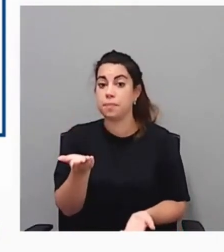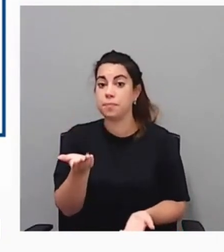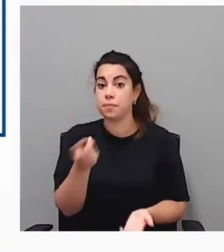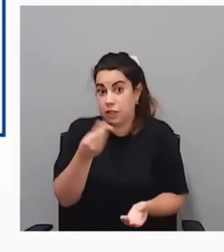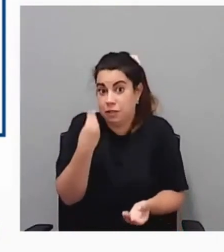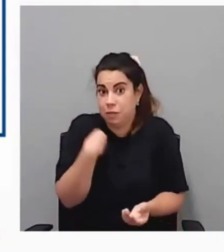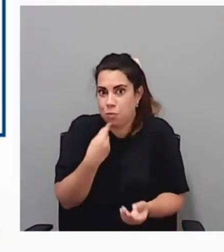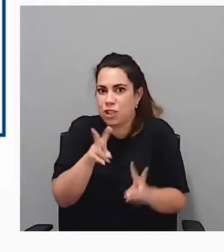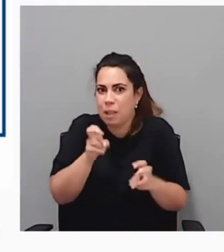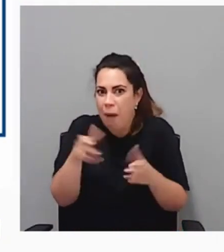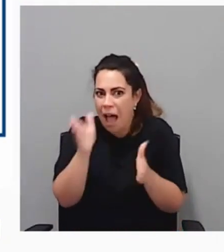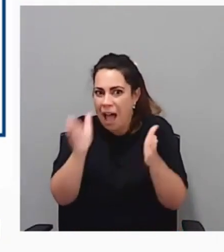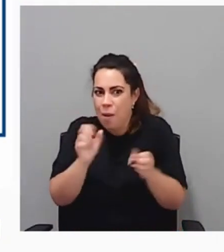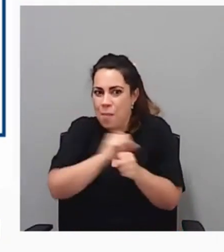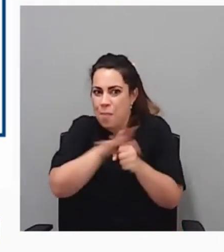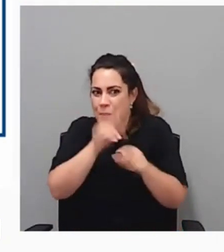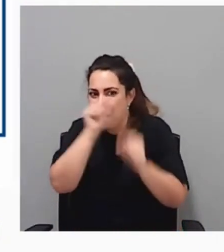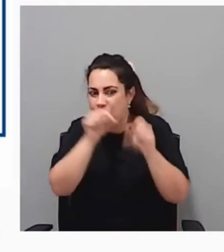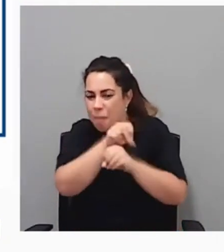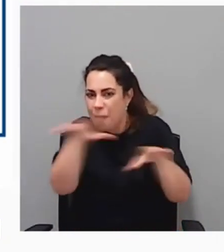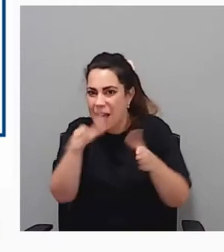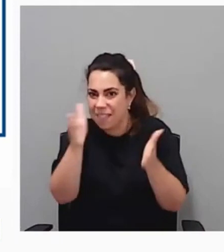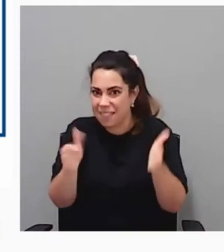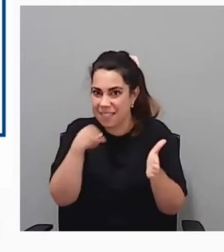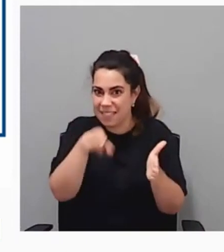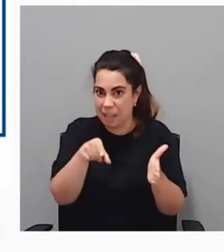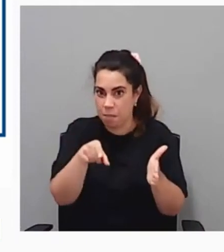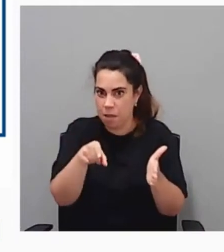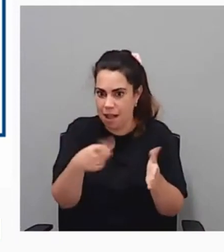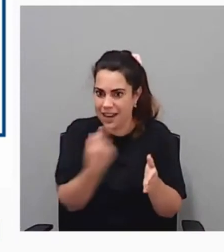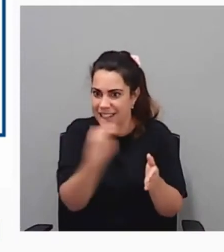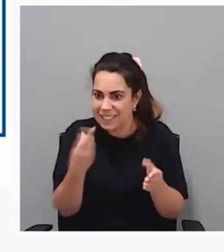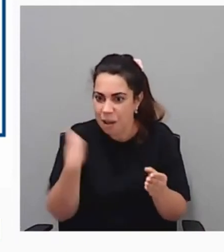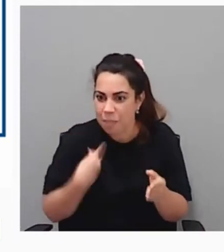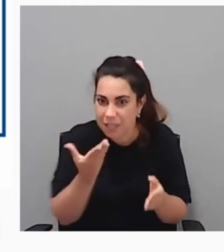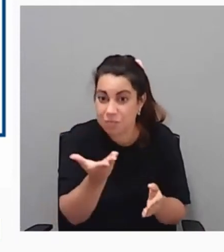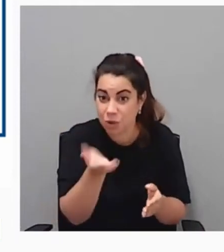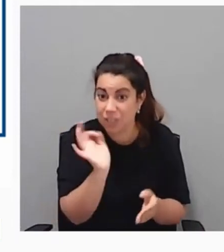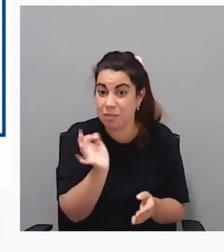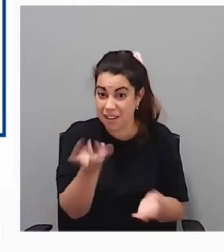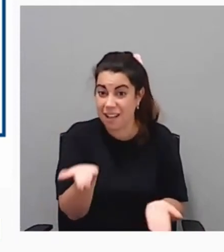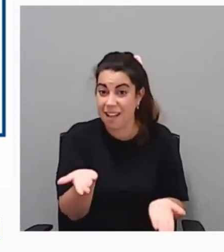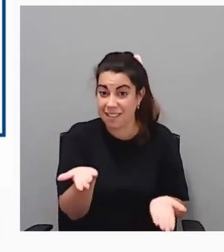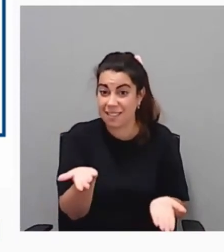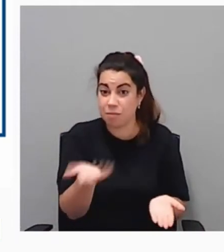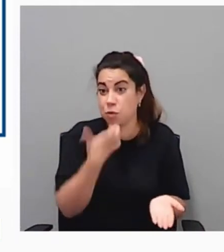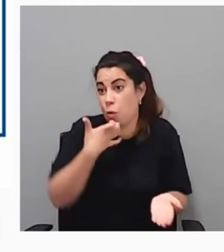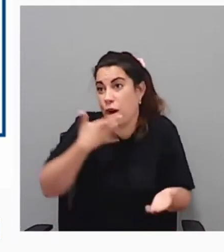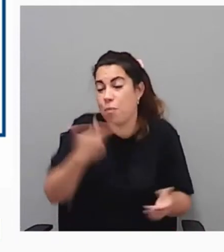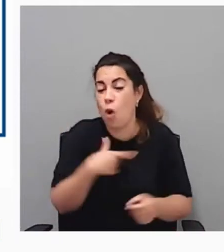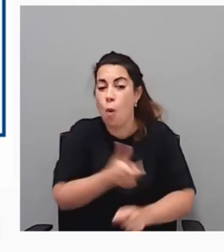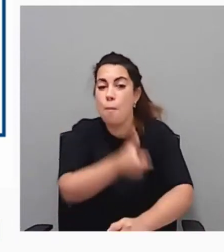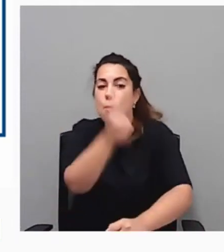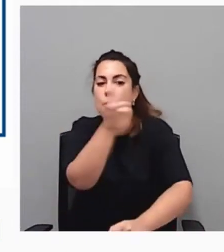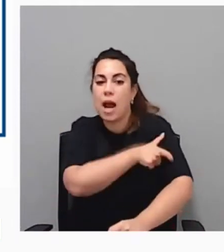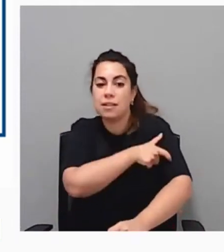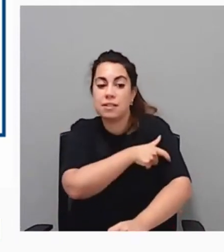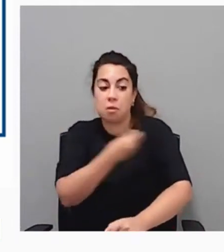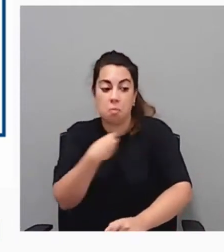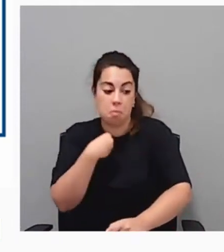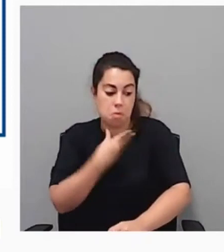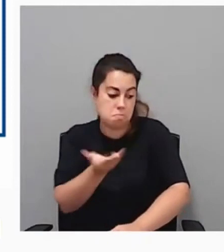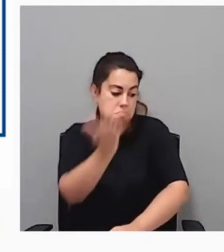y que podíamos haber tenido si hubiera habido inversiones, es tener un parche que nos podamos pegar o